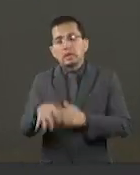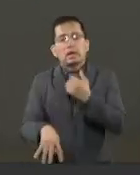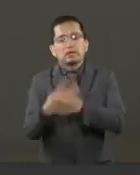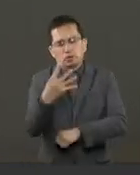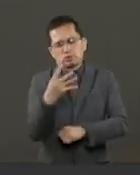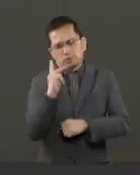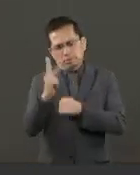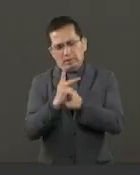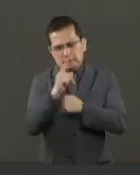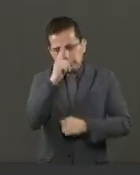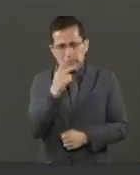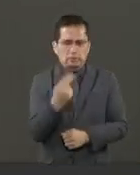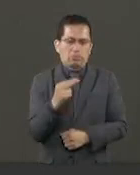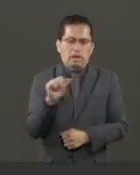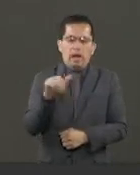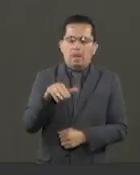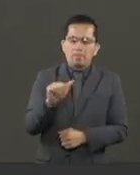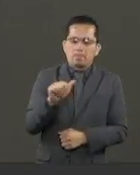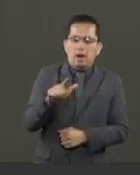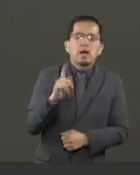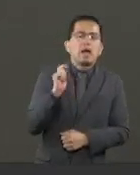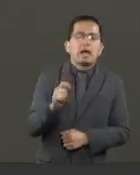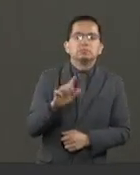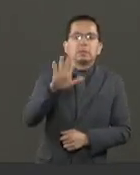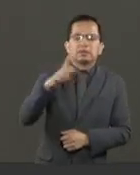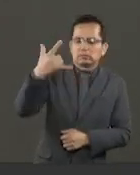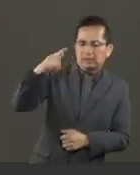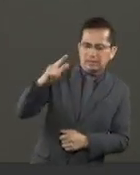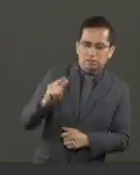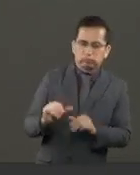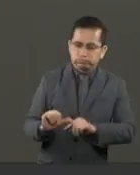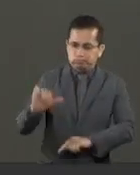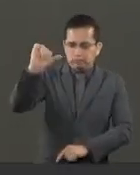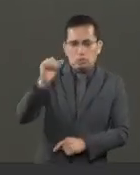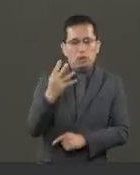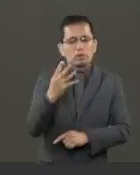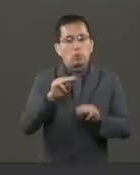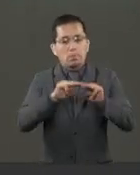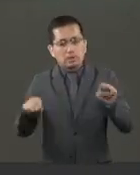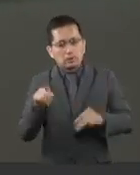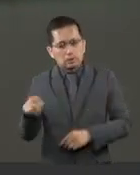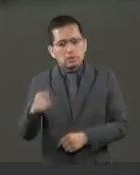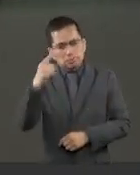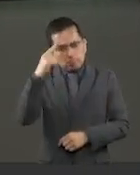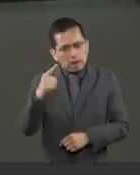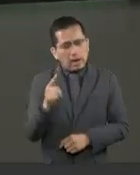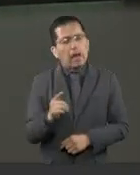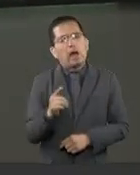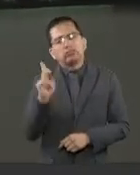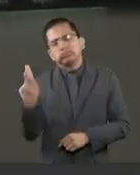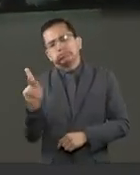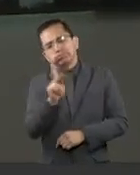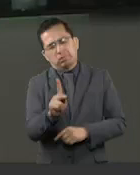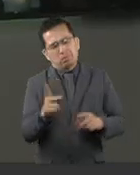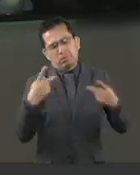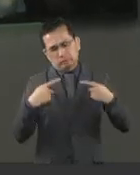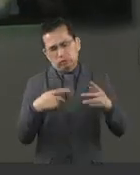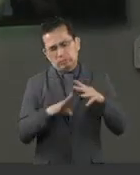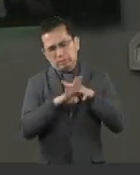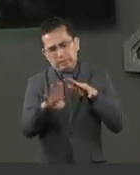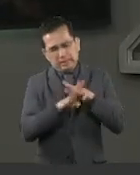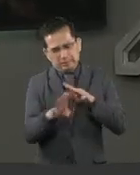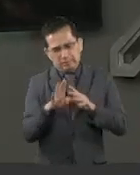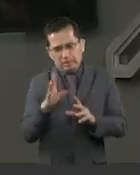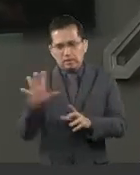4 metros de altura que personifica a una niña de 10 años que busca a su madre y un nuevo hogar. El Senado mexicano fue una